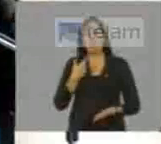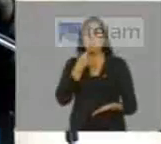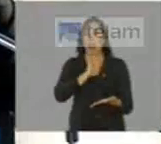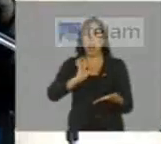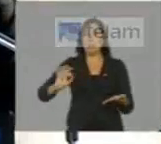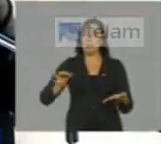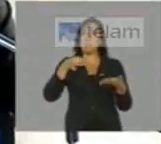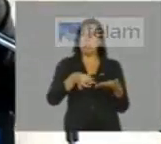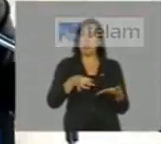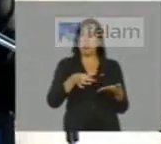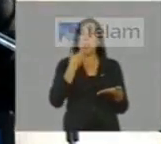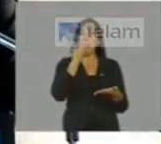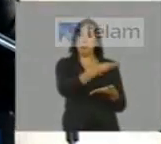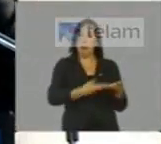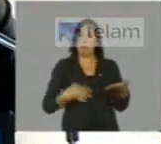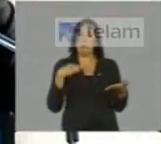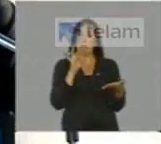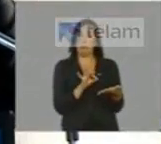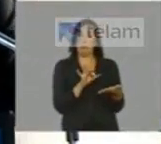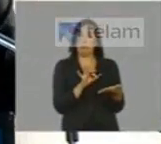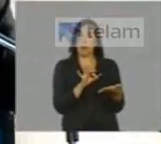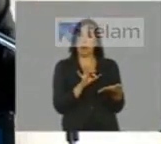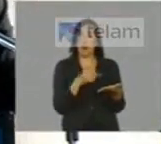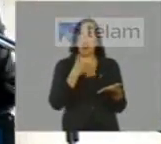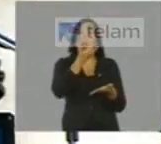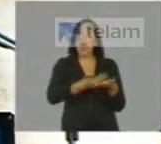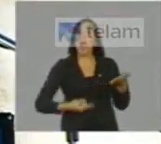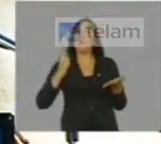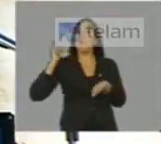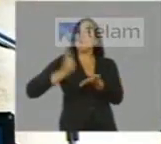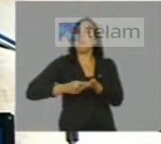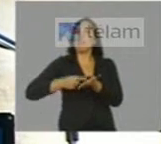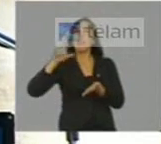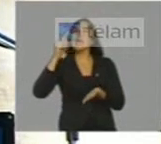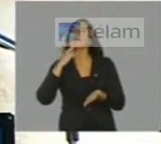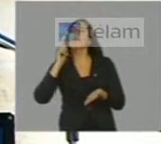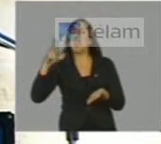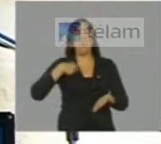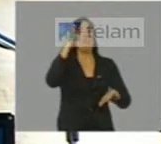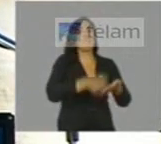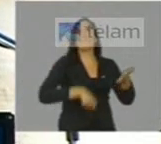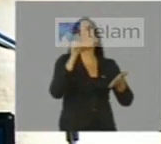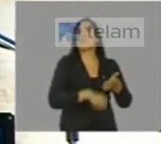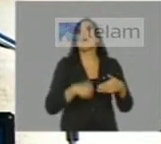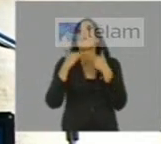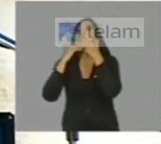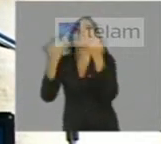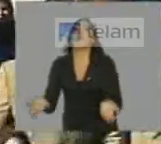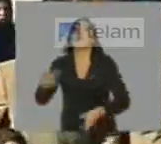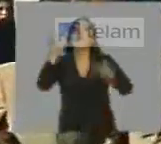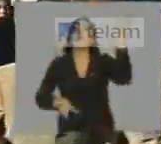lapicera, un papel, una cautelar, firmar, y qué me importa lo que vota la